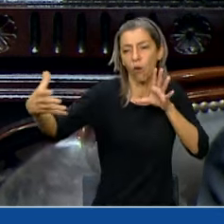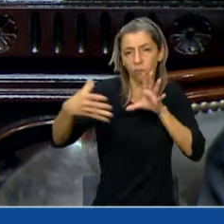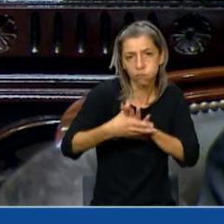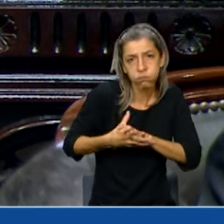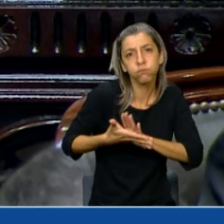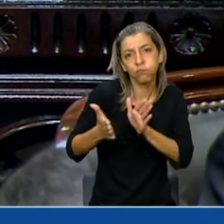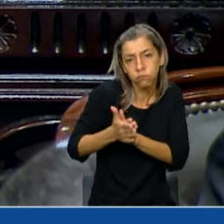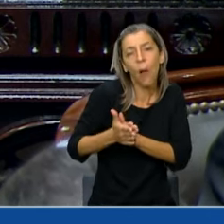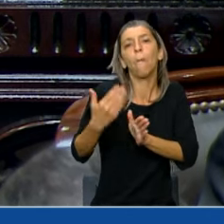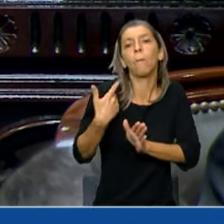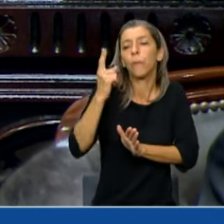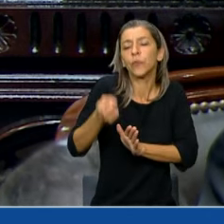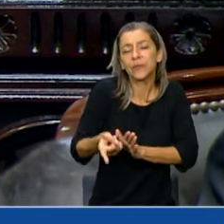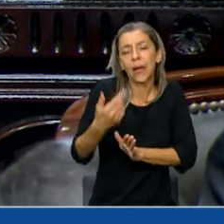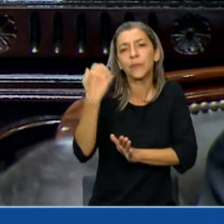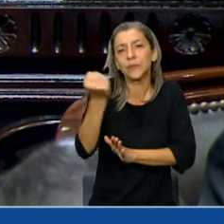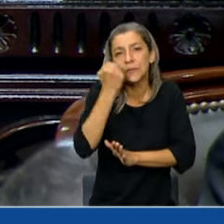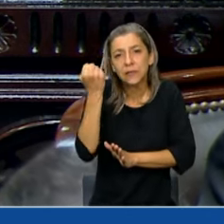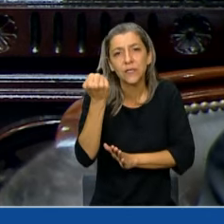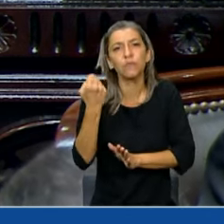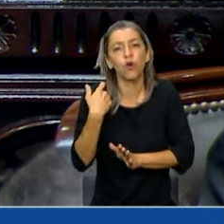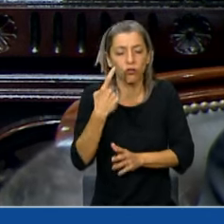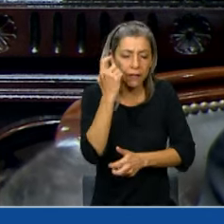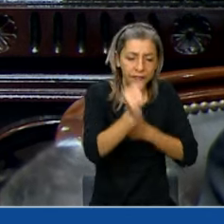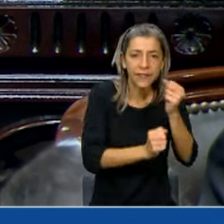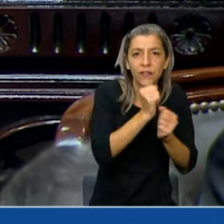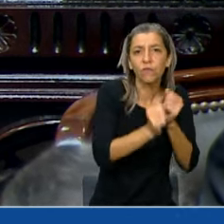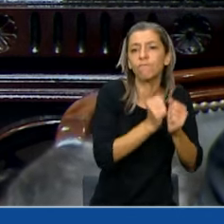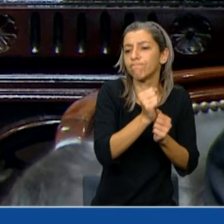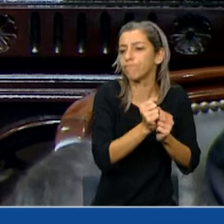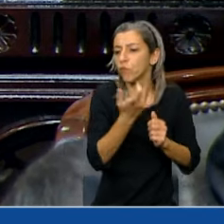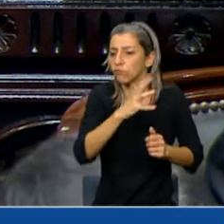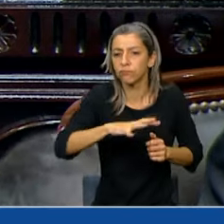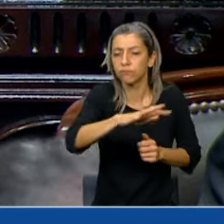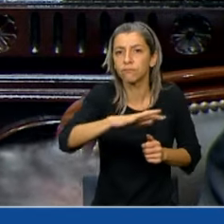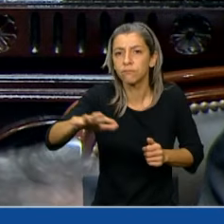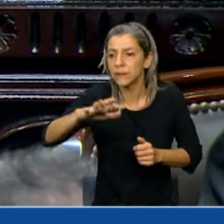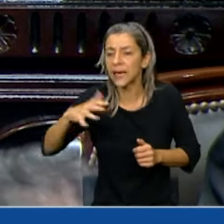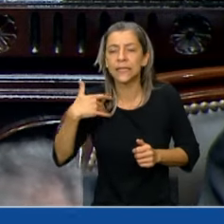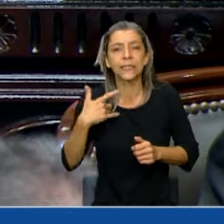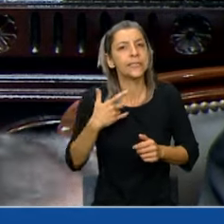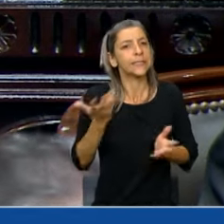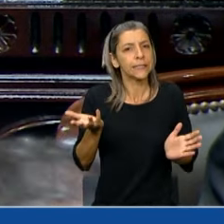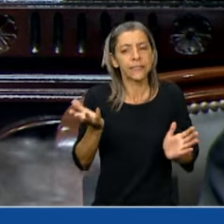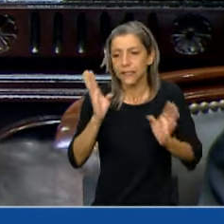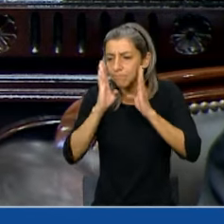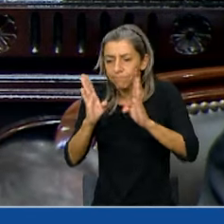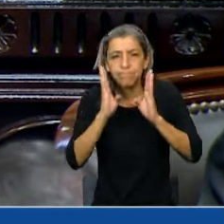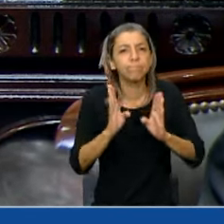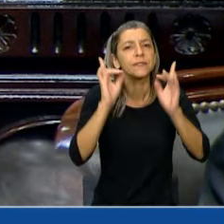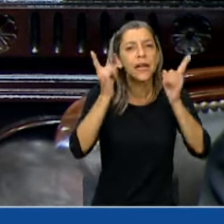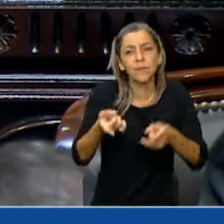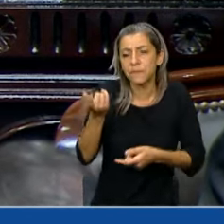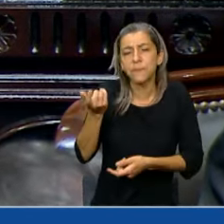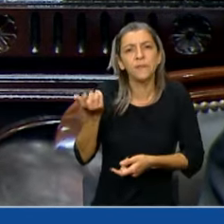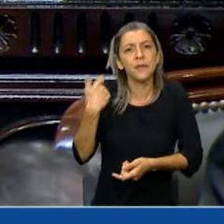productiva que tiene una menor presencia la industria En comparación con otros sectores el enfoque exportador centrado